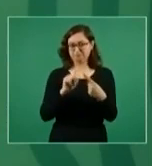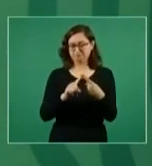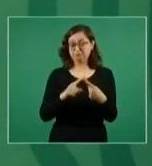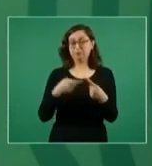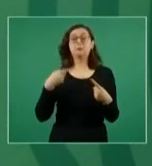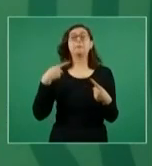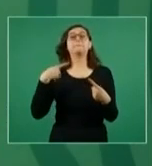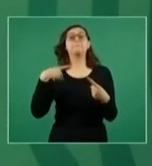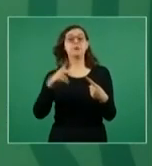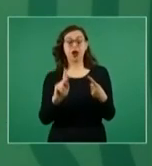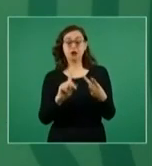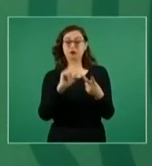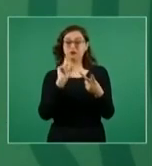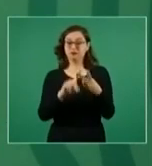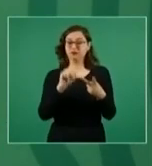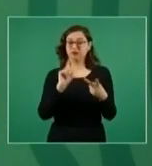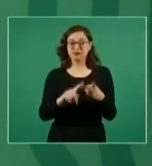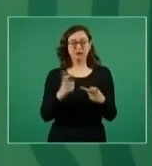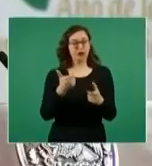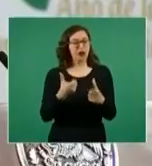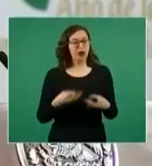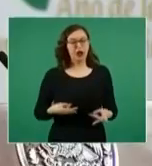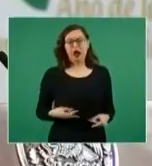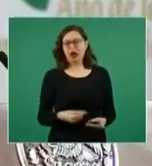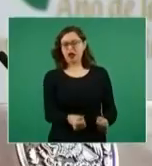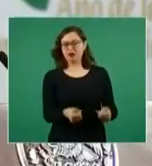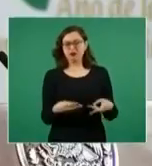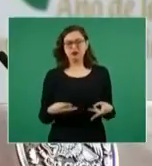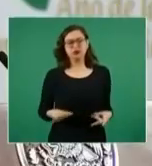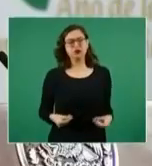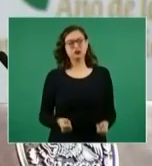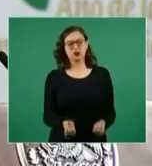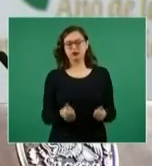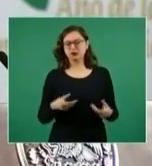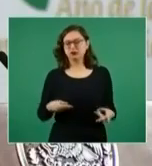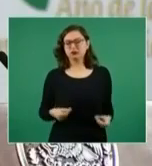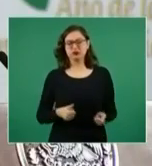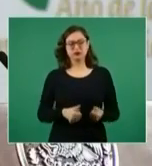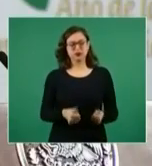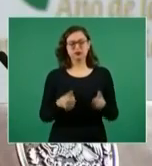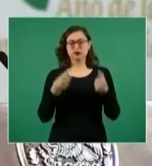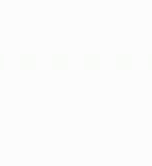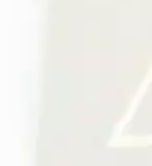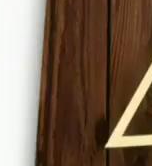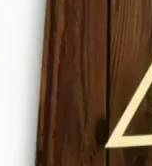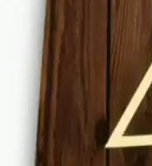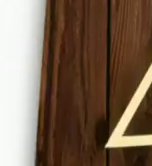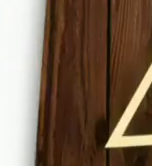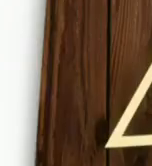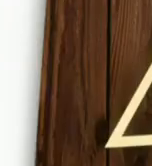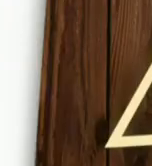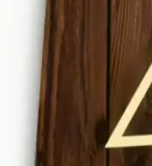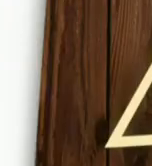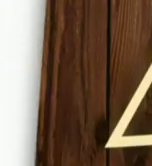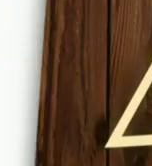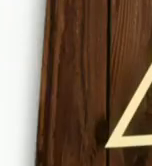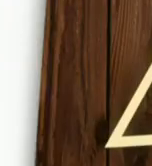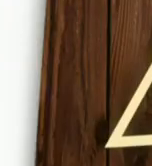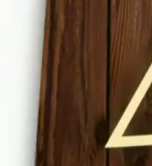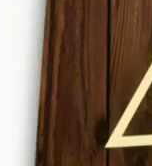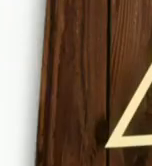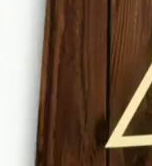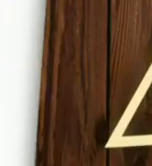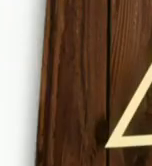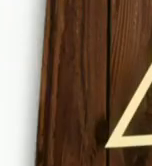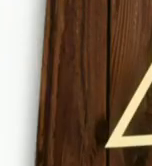quién espiarías? ¿Algún famoso? ¿Una celebridad? Pero yo en mi caso, pues me hubiera encantado espiar a Salvador Dalí para saber en qué momento perdió